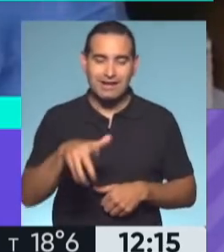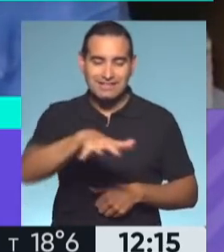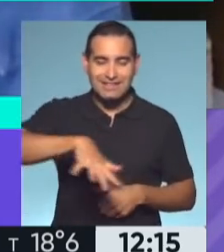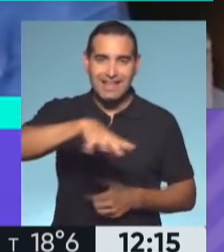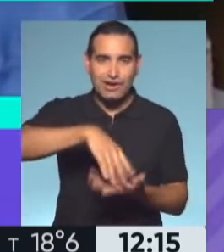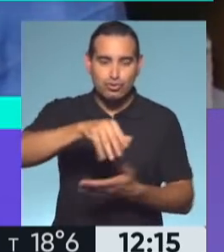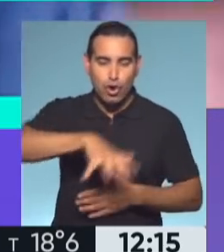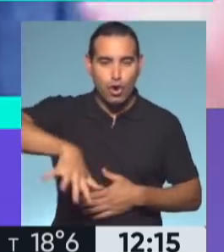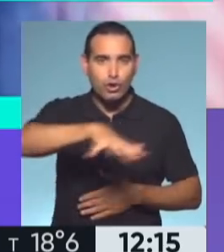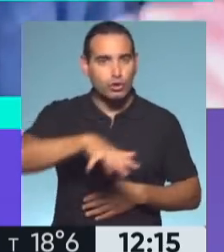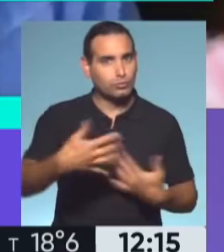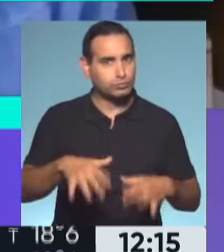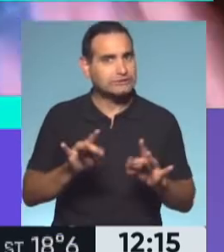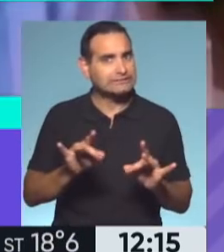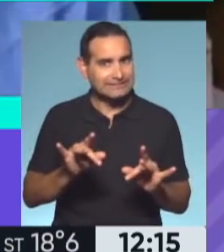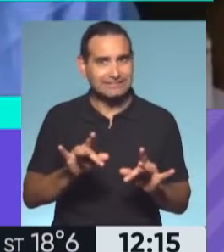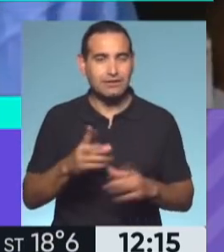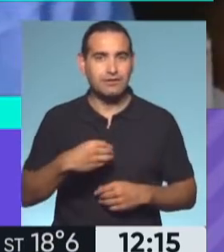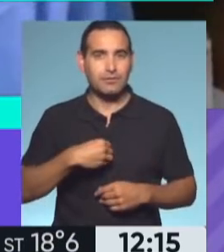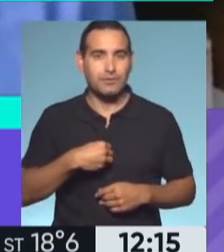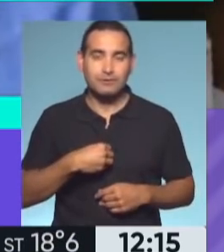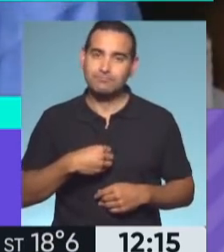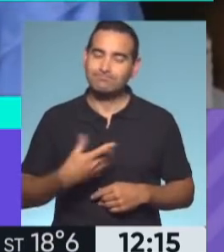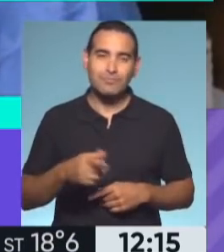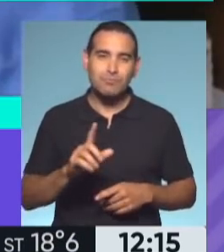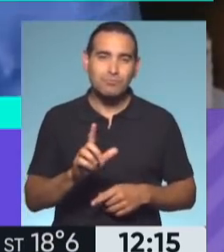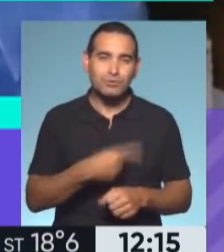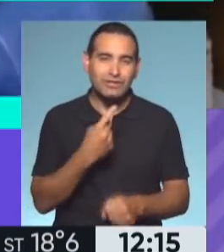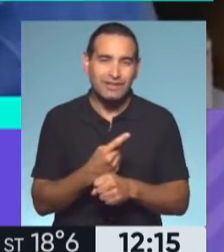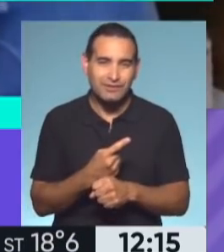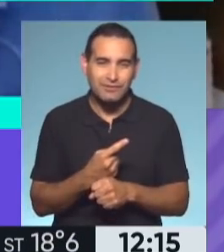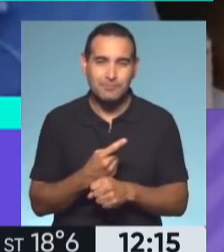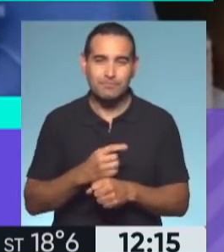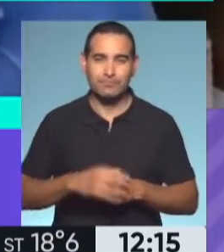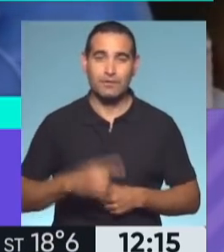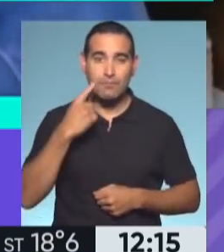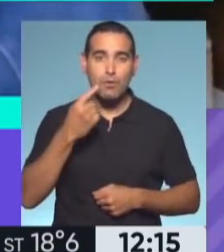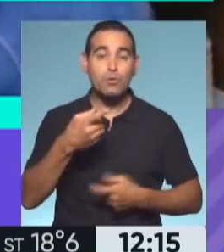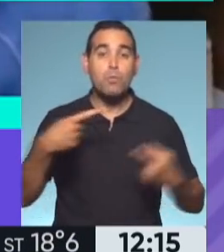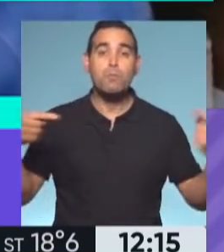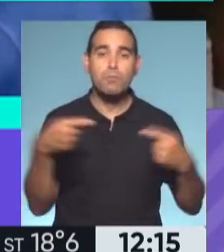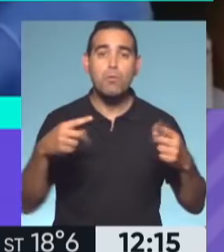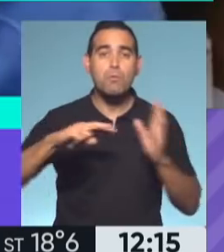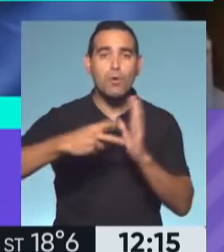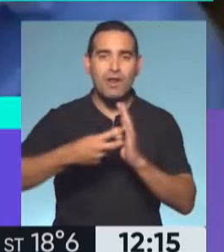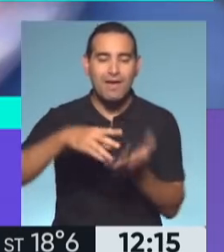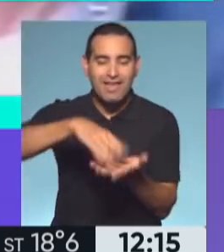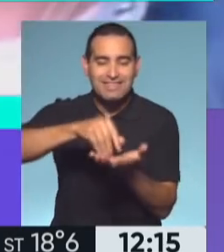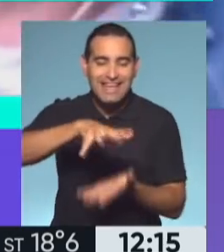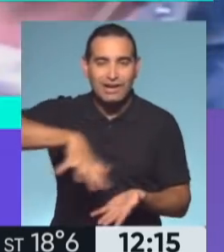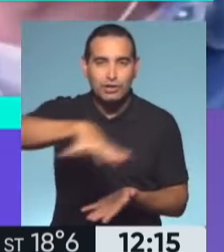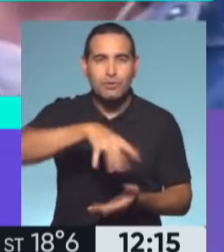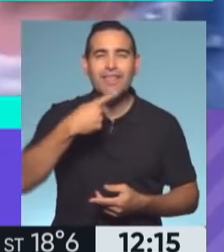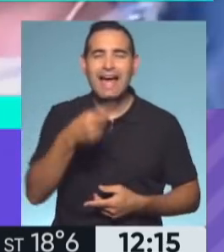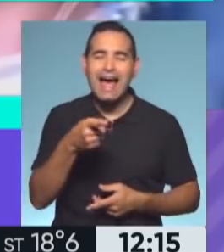tan delicado para las tres religiones monoteístas como es Tierra Santa es casi imposible. Esto es un conflicto territorial. Yo creo que mucha gente quiere decir que es